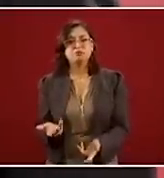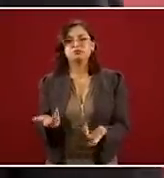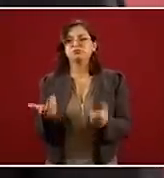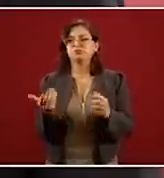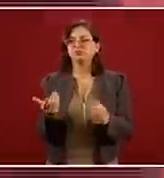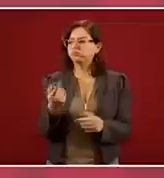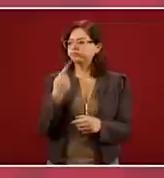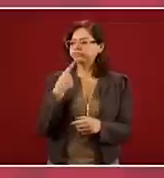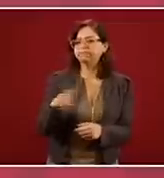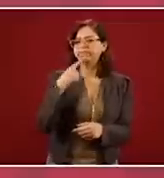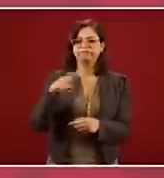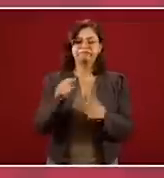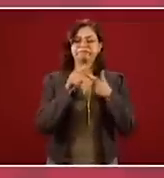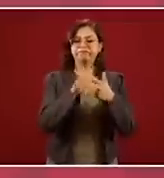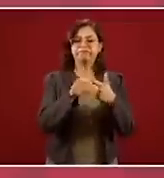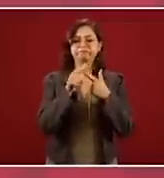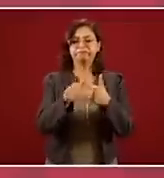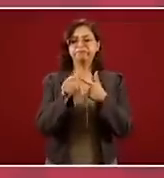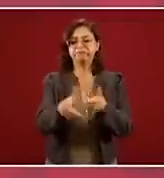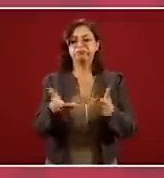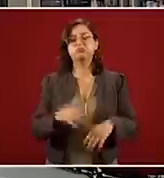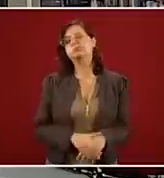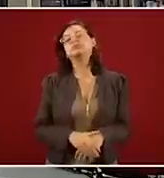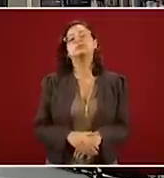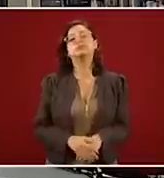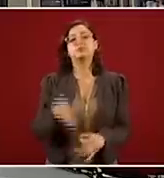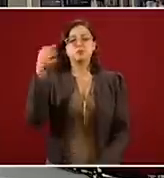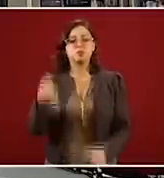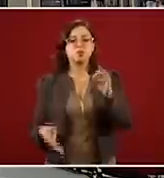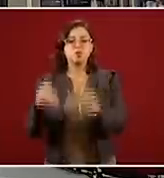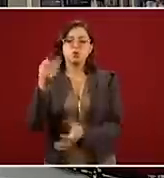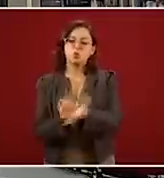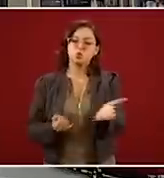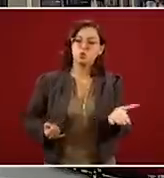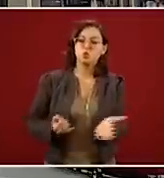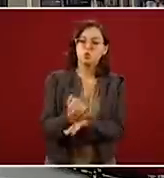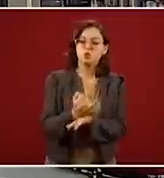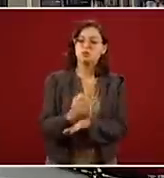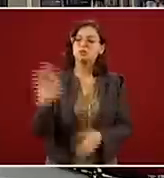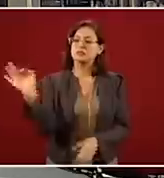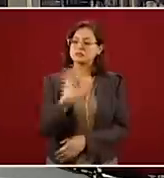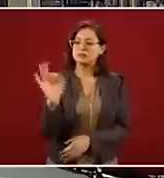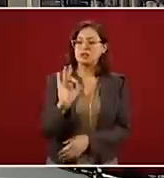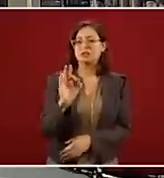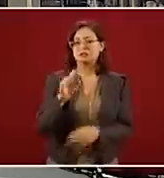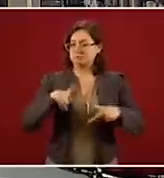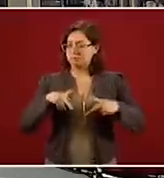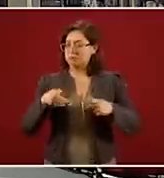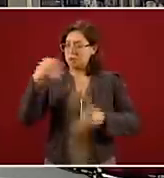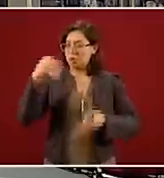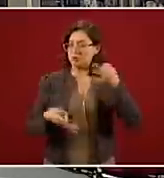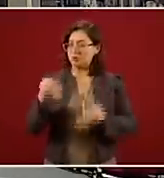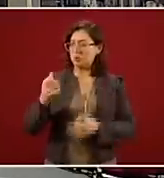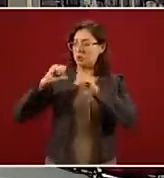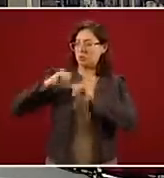seguirlo denunciando. Con la decisión de este juez, ¿usted no considera que se debilita el Poder Judicial y